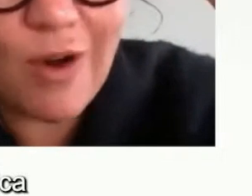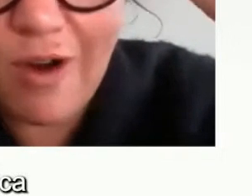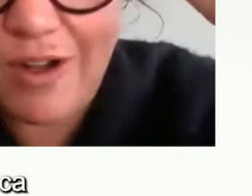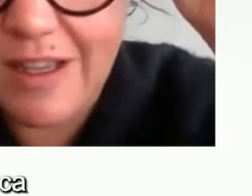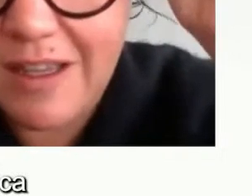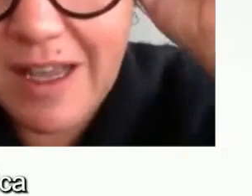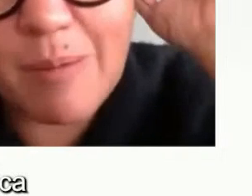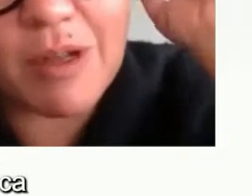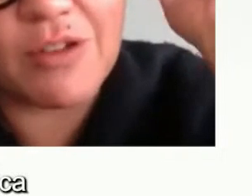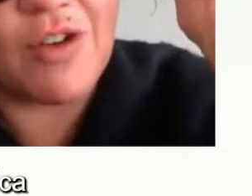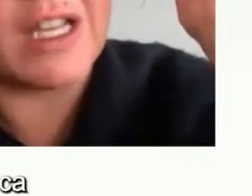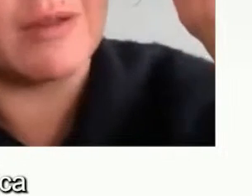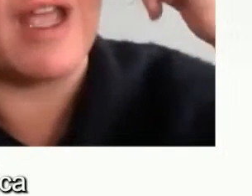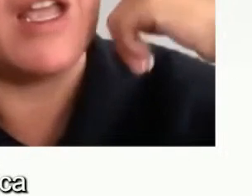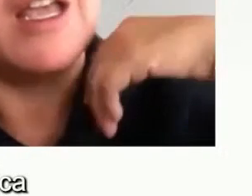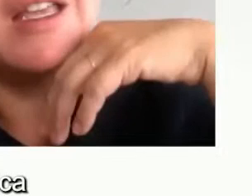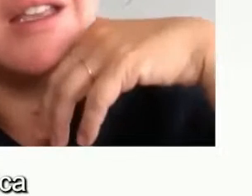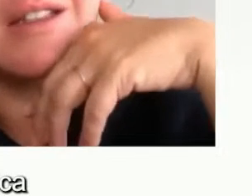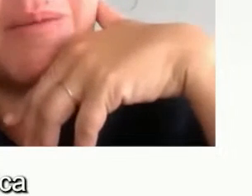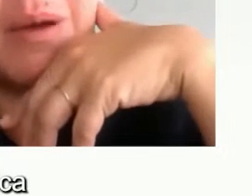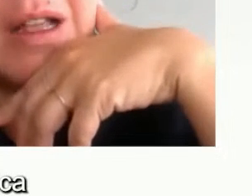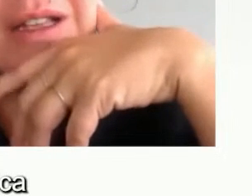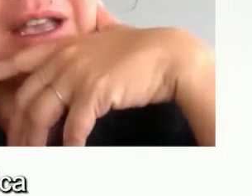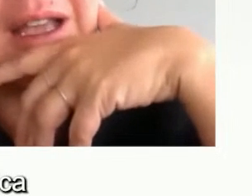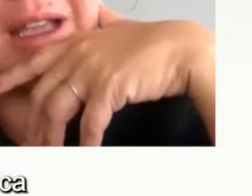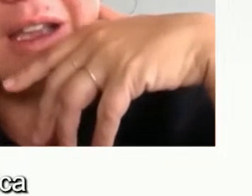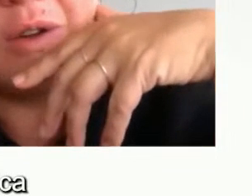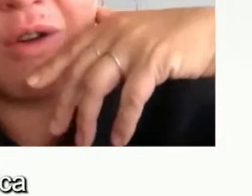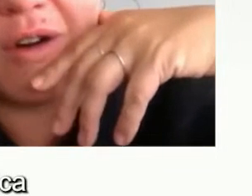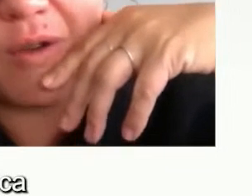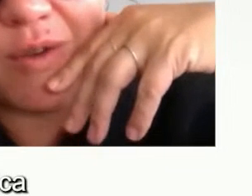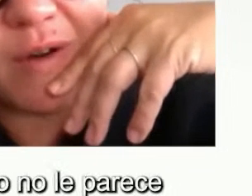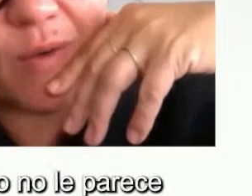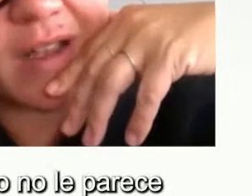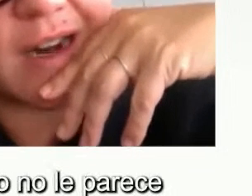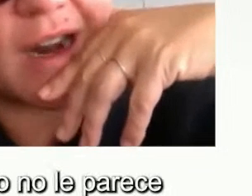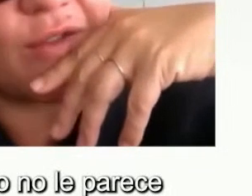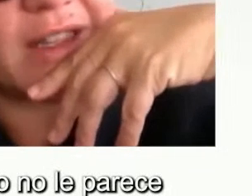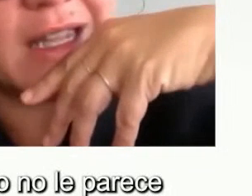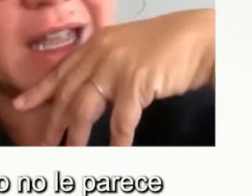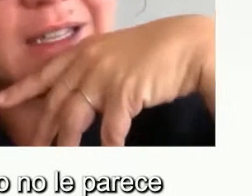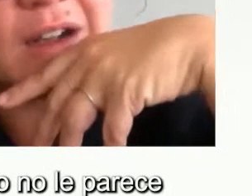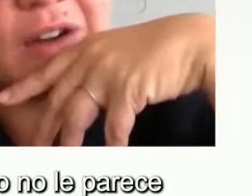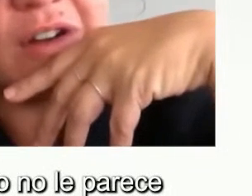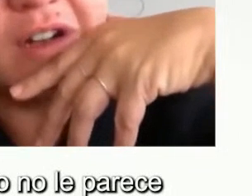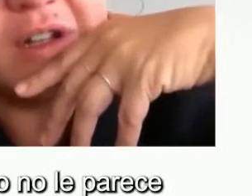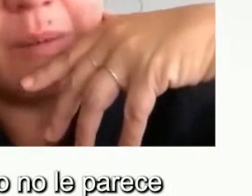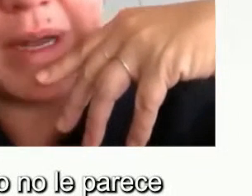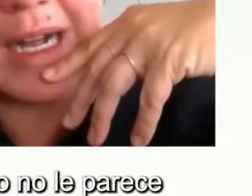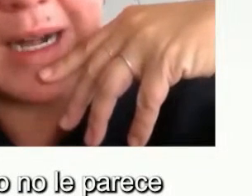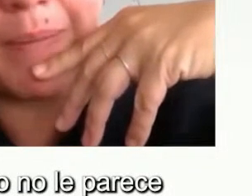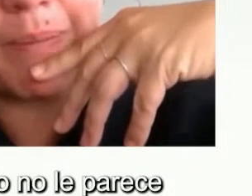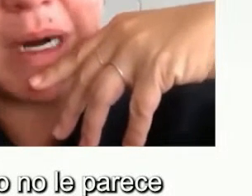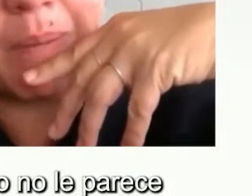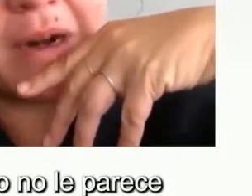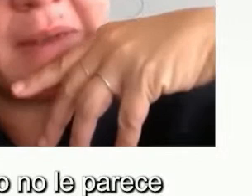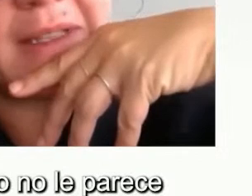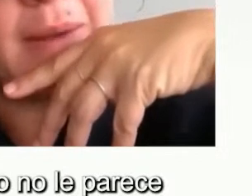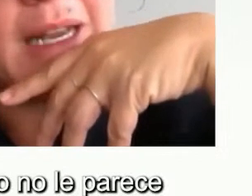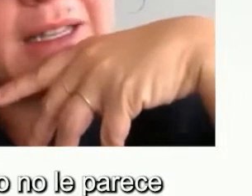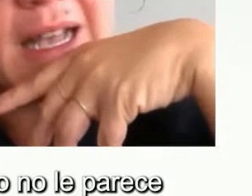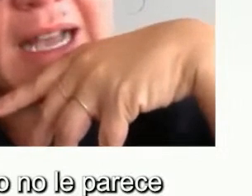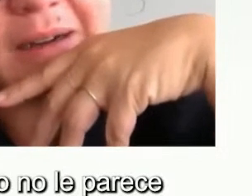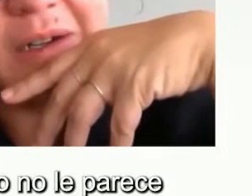particularidad de uno a lo que se dedica de pronto no las ve. Y esto me parece un escenario fantástico para